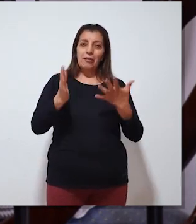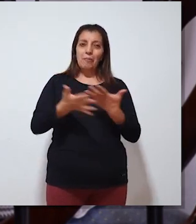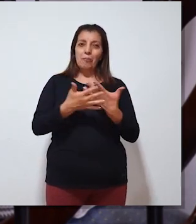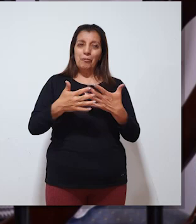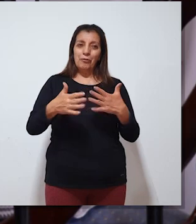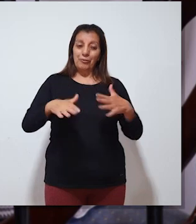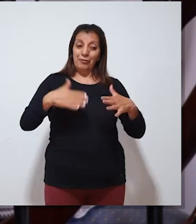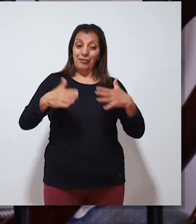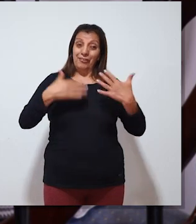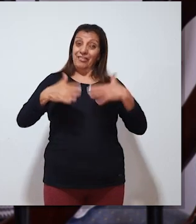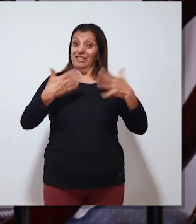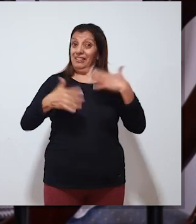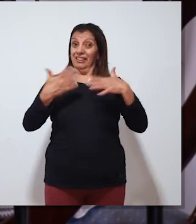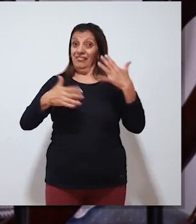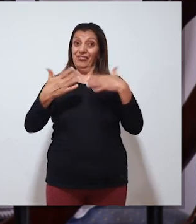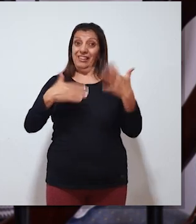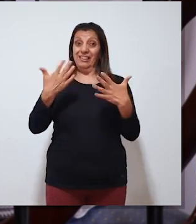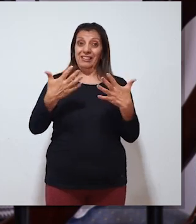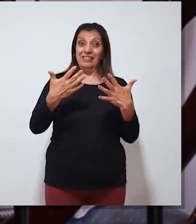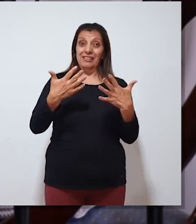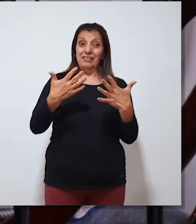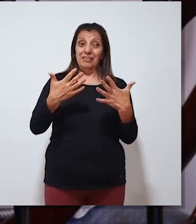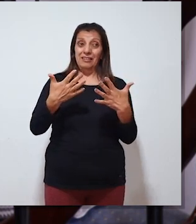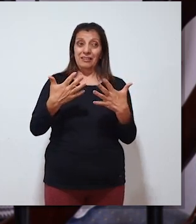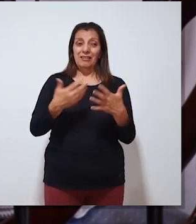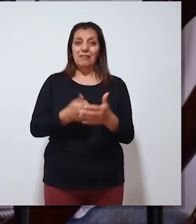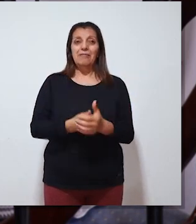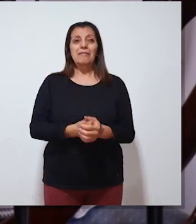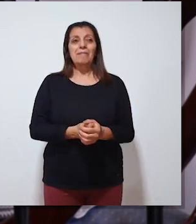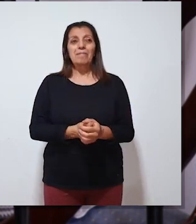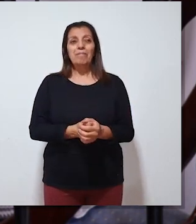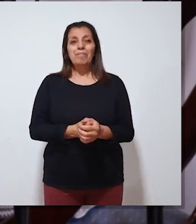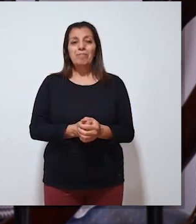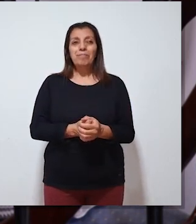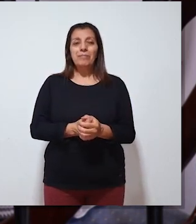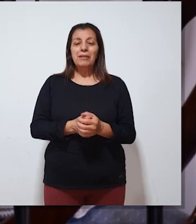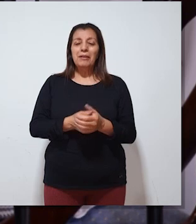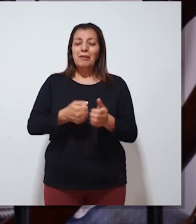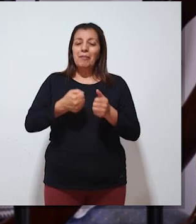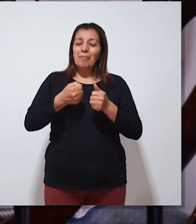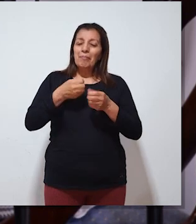generaciones, porque el poderoso ha hecho obras grandes por mí.